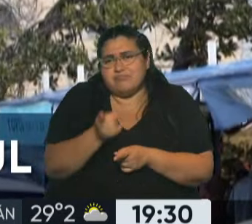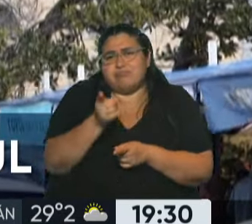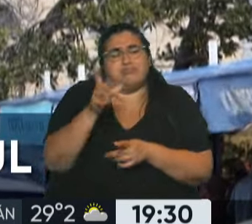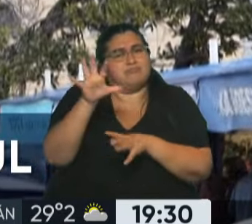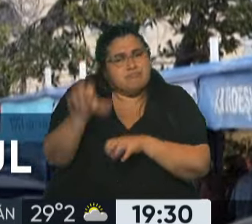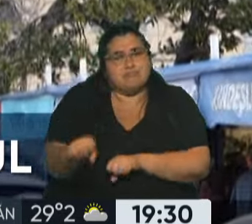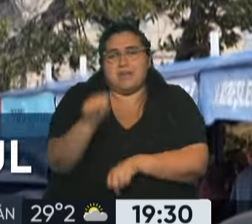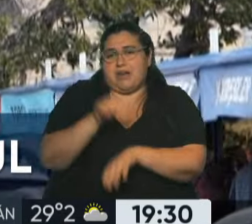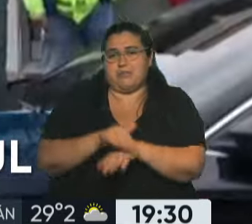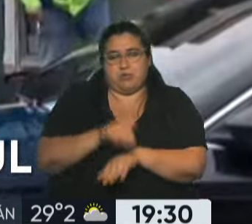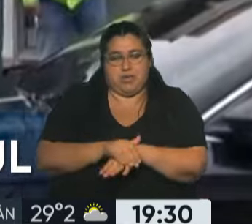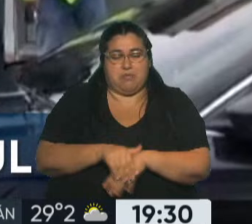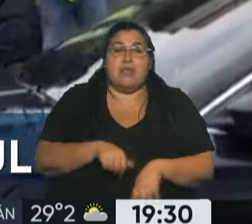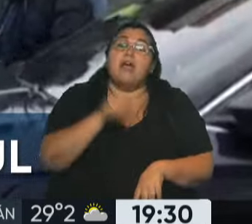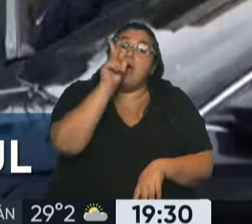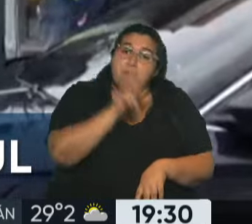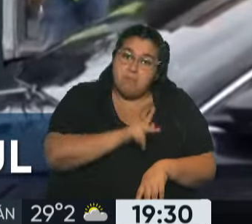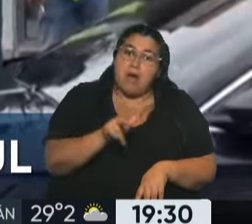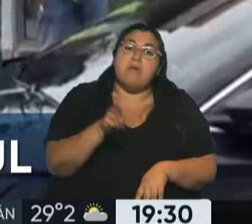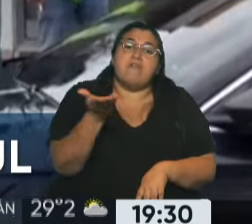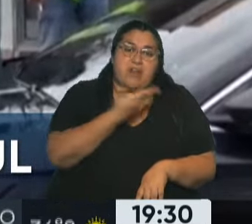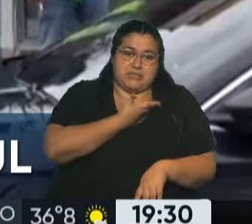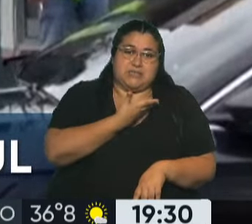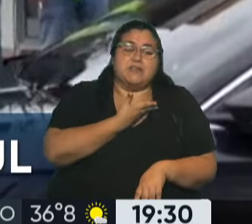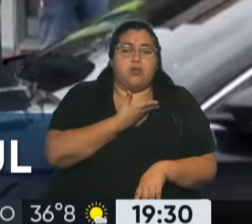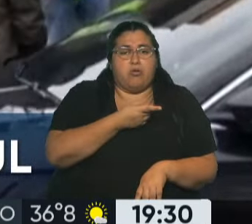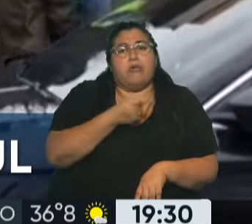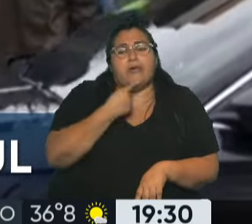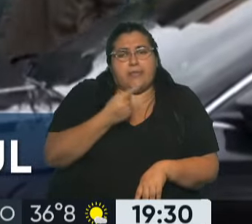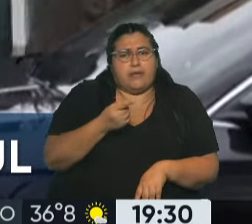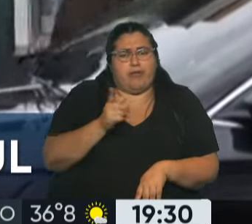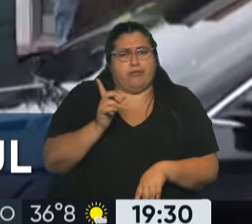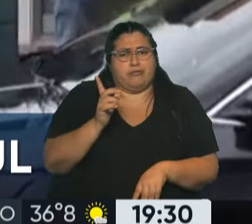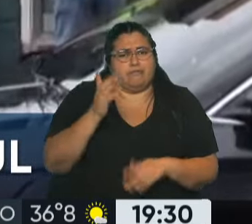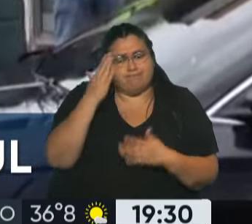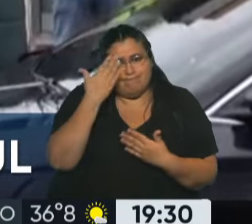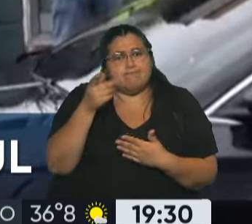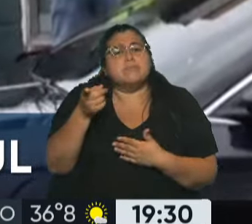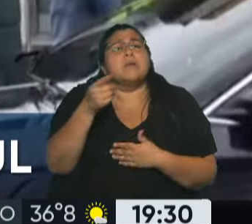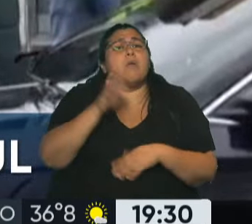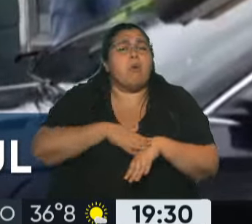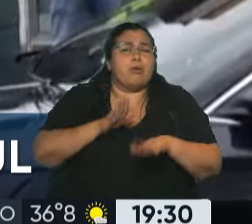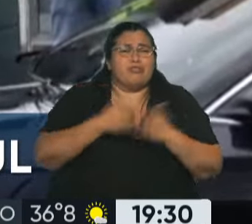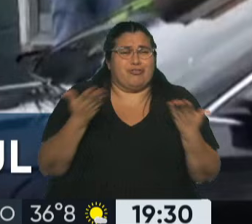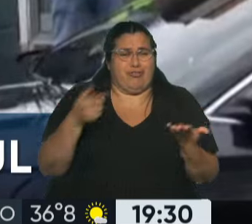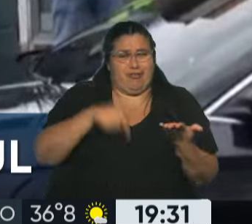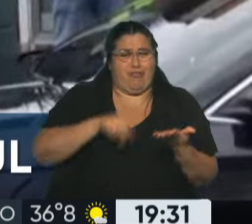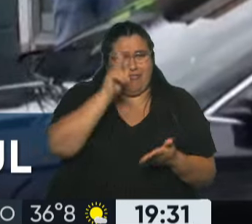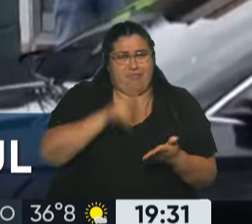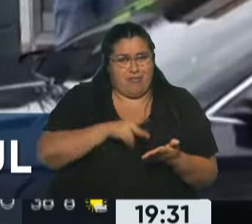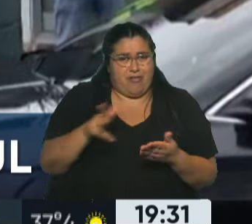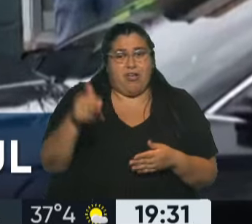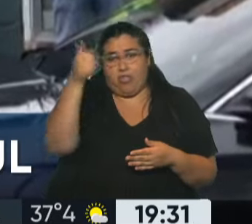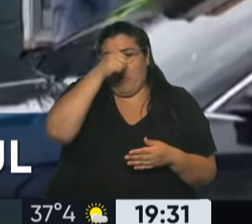responsables. También el Papa se solidarizó con la iglesia atacada luego del Ángelus que preside habitualmente los domingos en